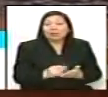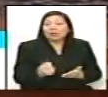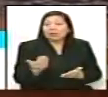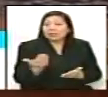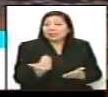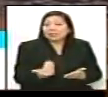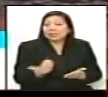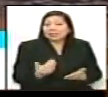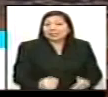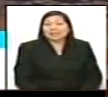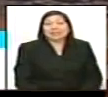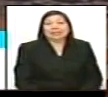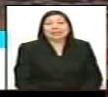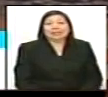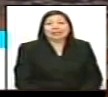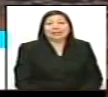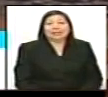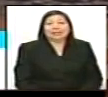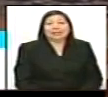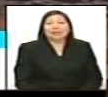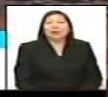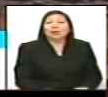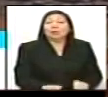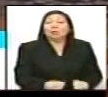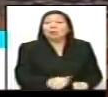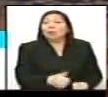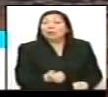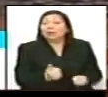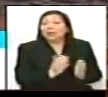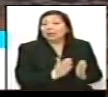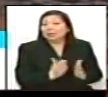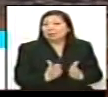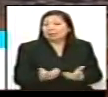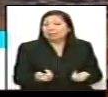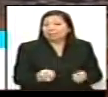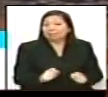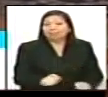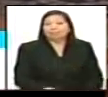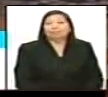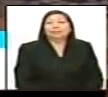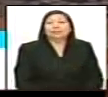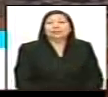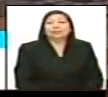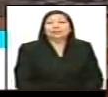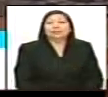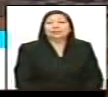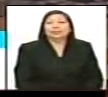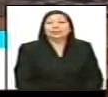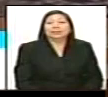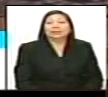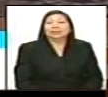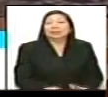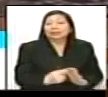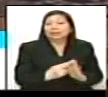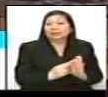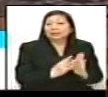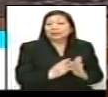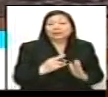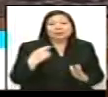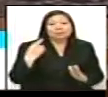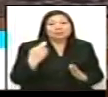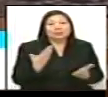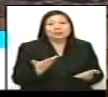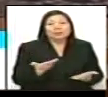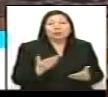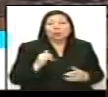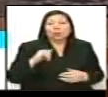coactiva, y como otra medida, la cancelación en el registro de organizaciones políticas en